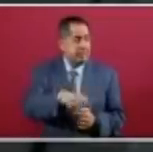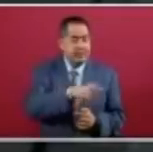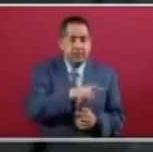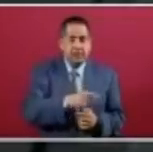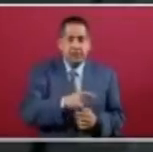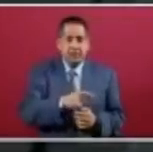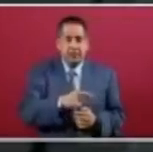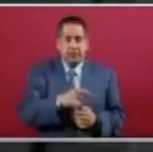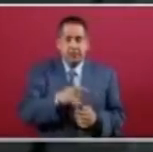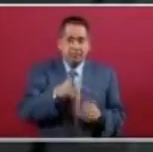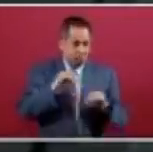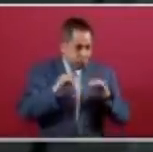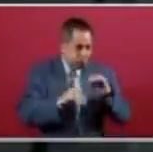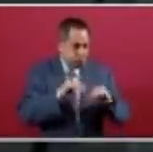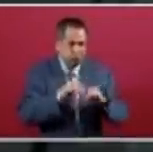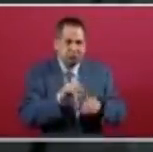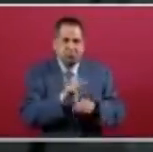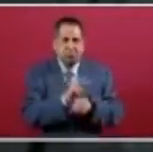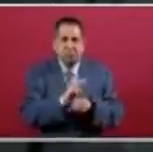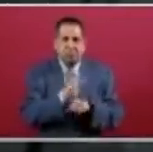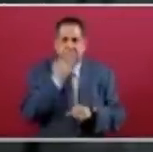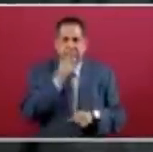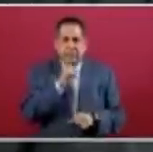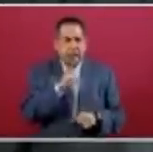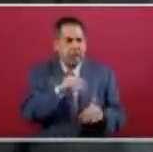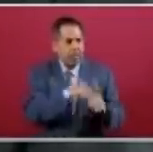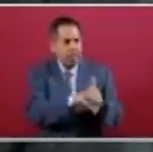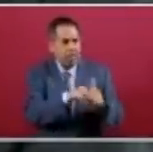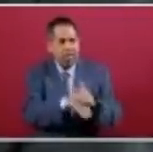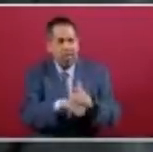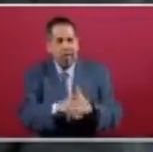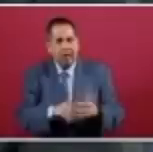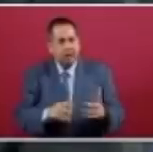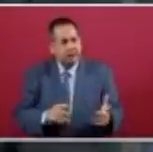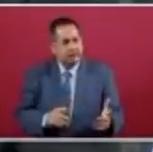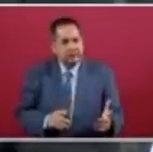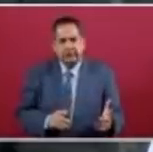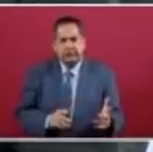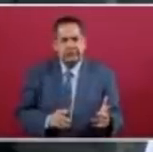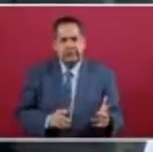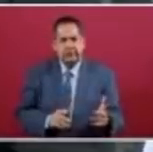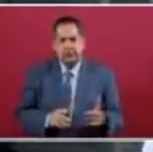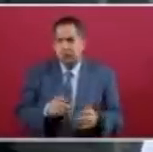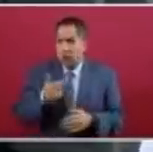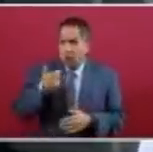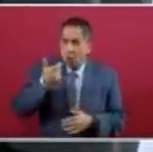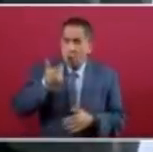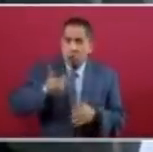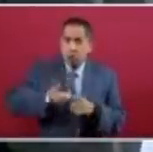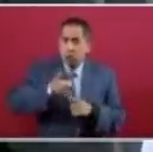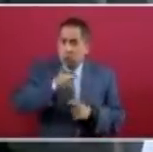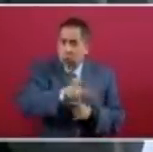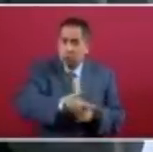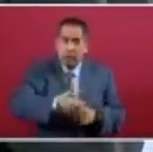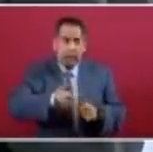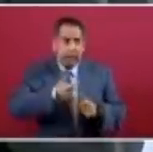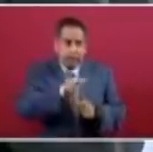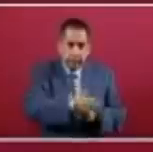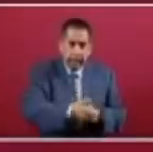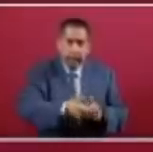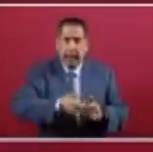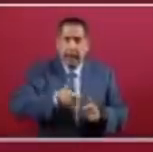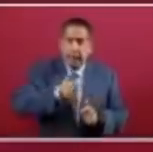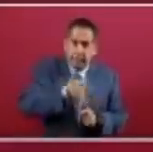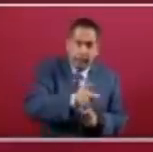ineficiencia y de costos elevados para